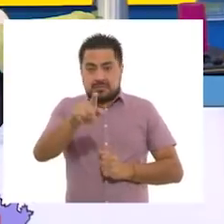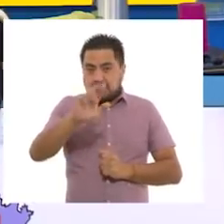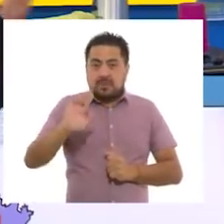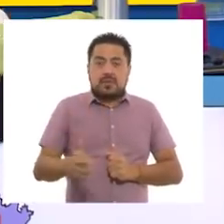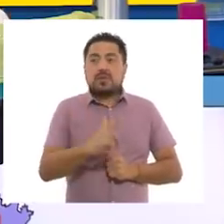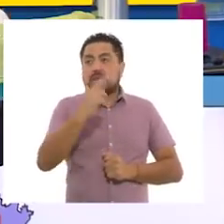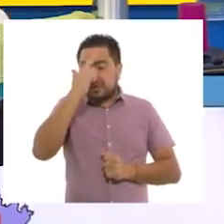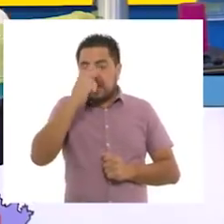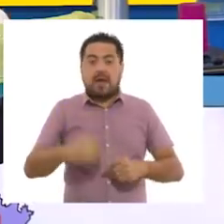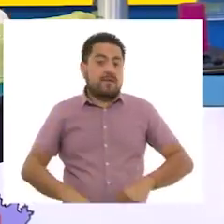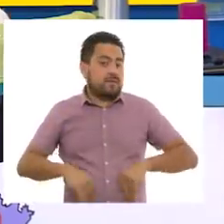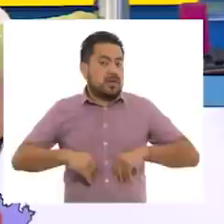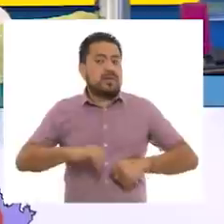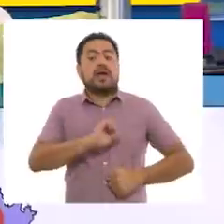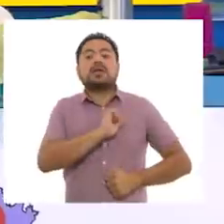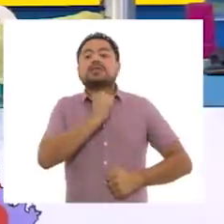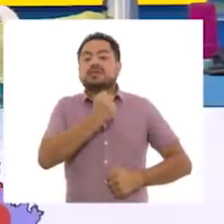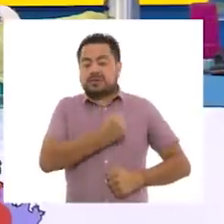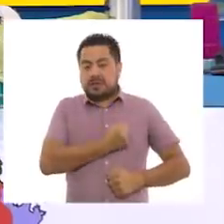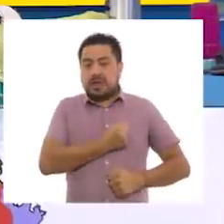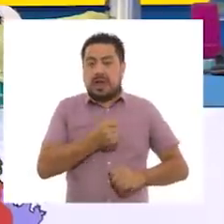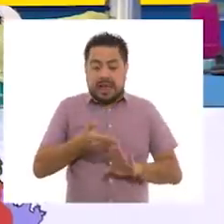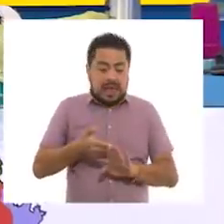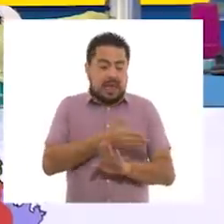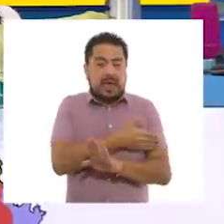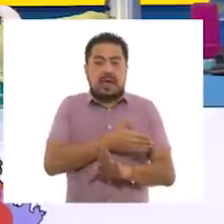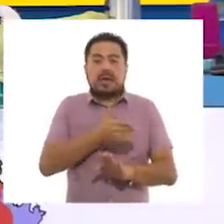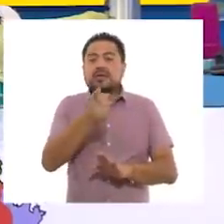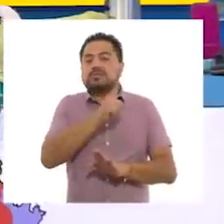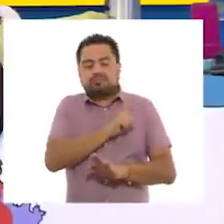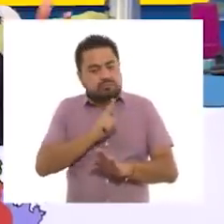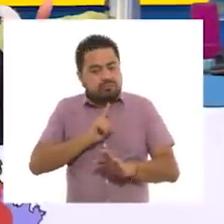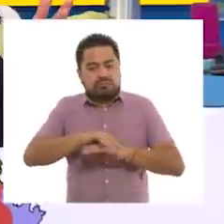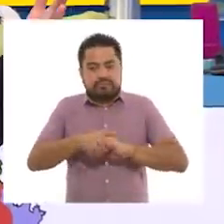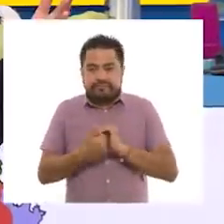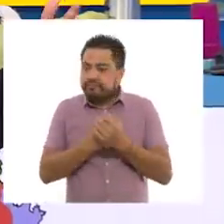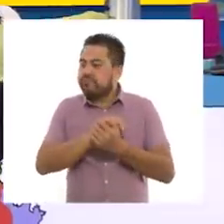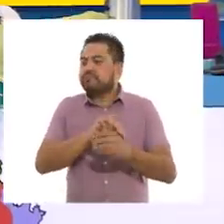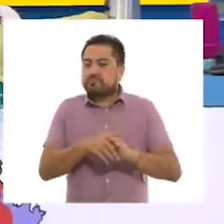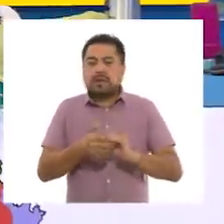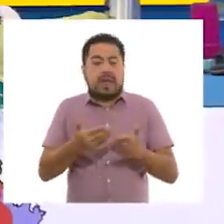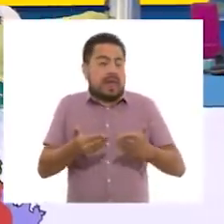Recuerda, vive saludablemente. Antes hay que lavarse las manos, así que vamos